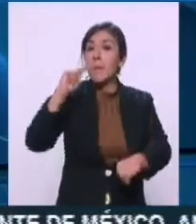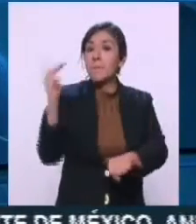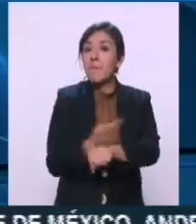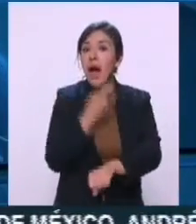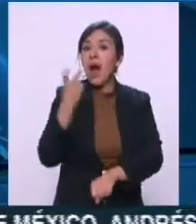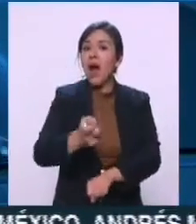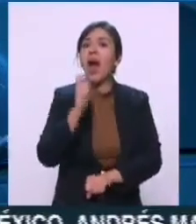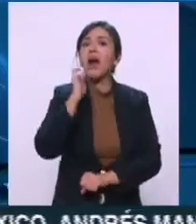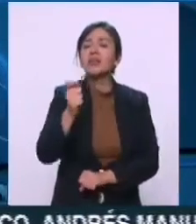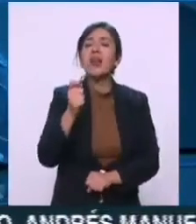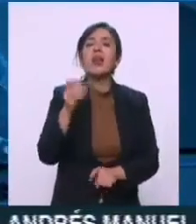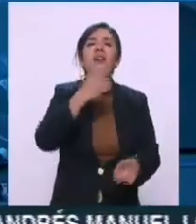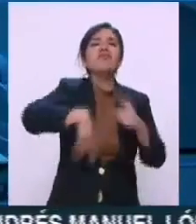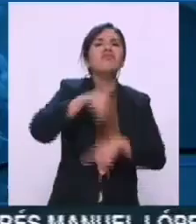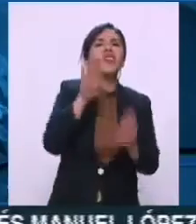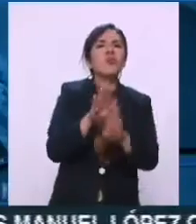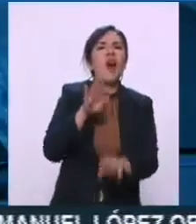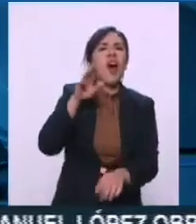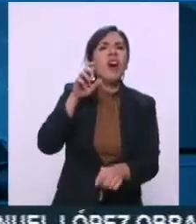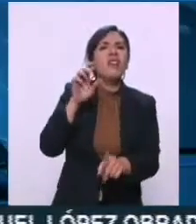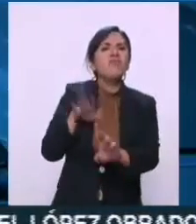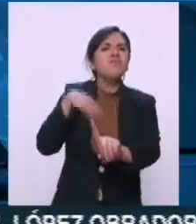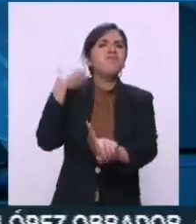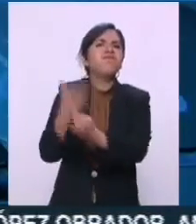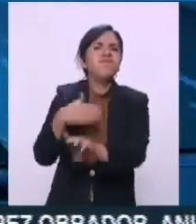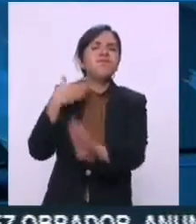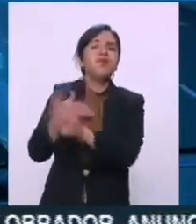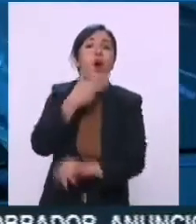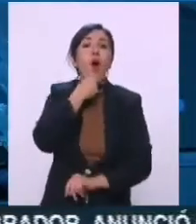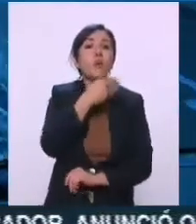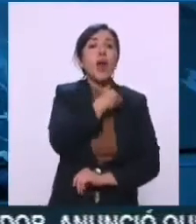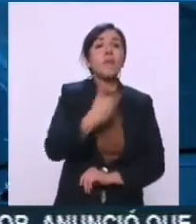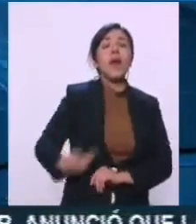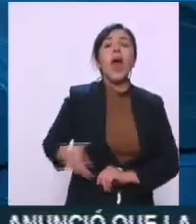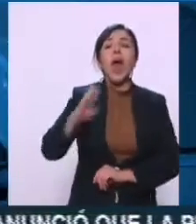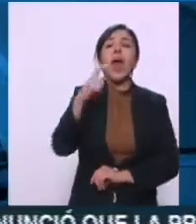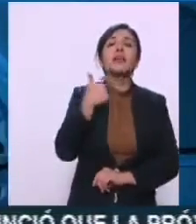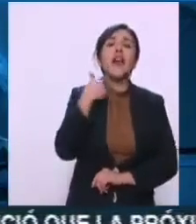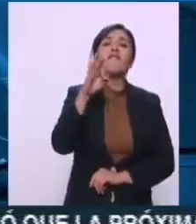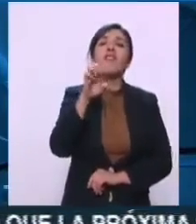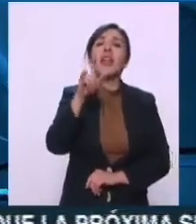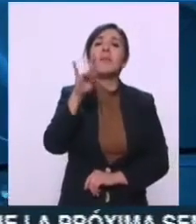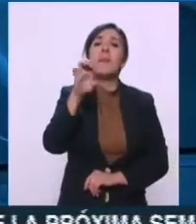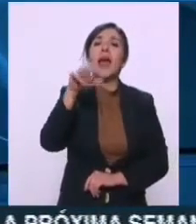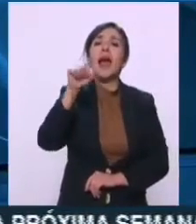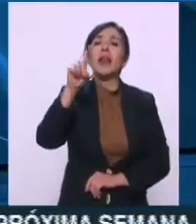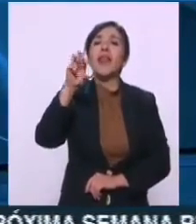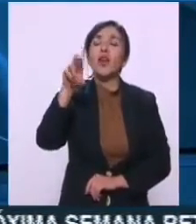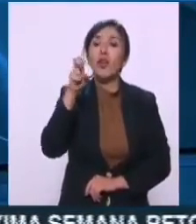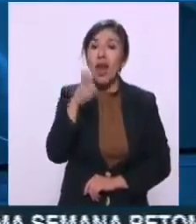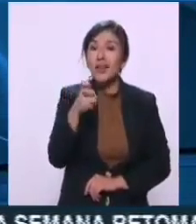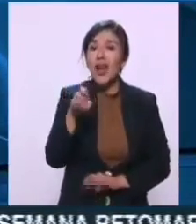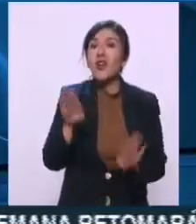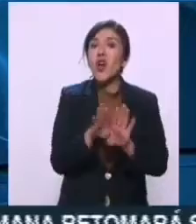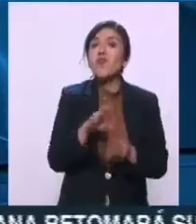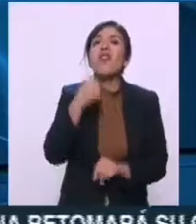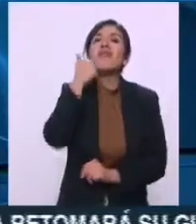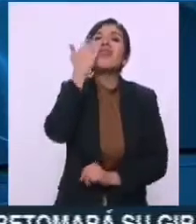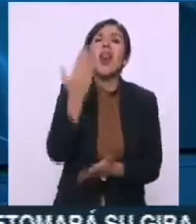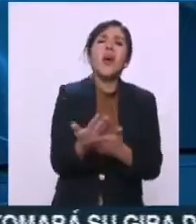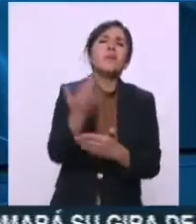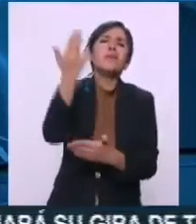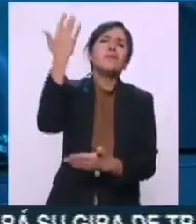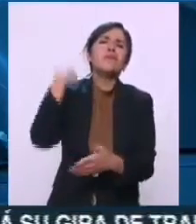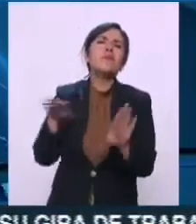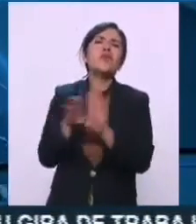es que había sido acosado por Felipe Calderón, quien pensaba formar lo que desde hace mucho ha sido un intento